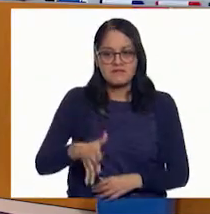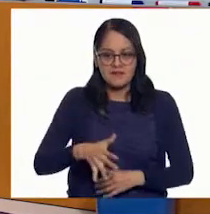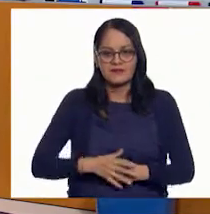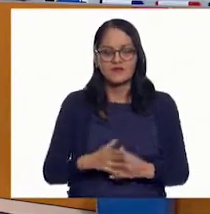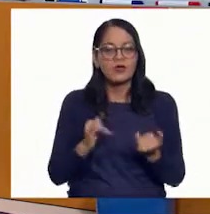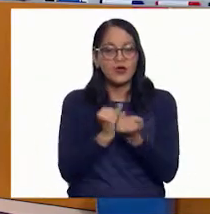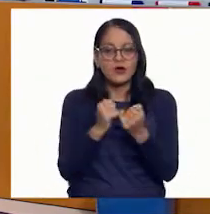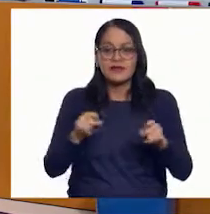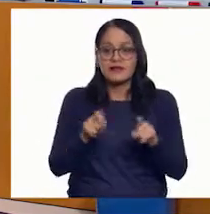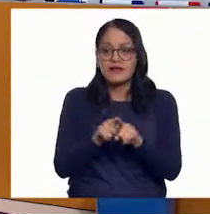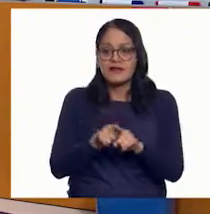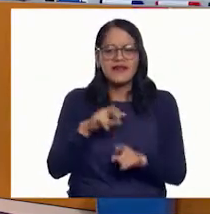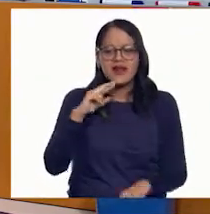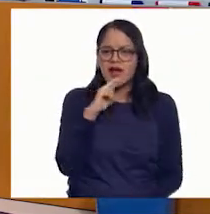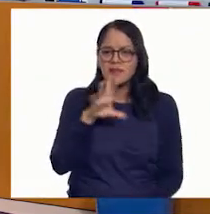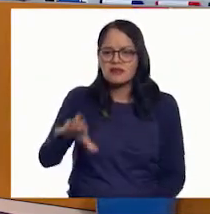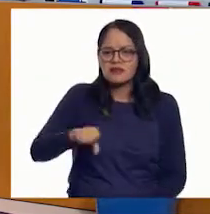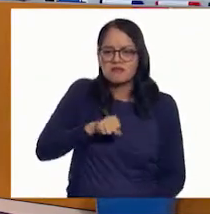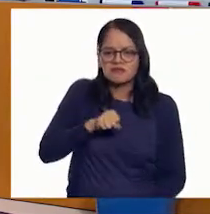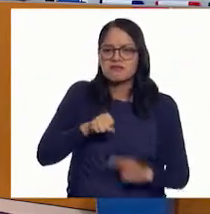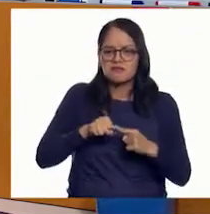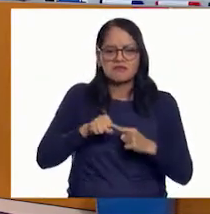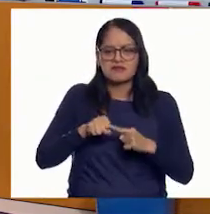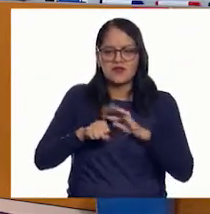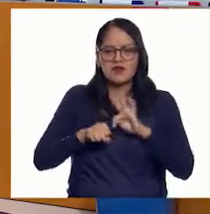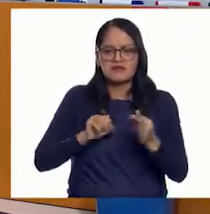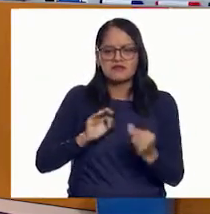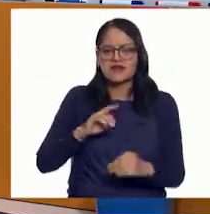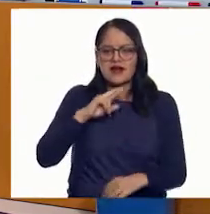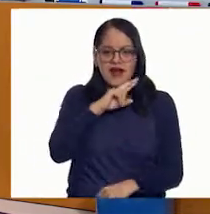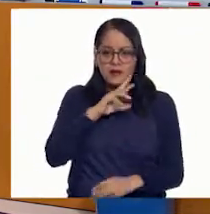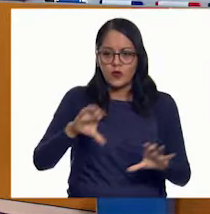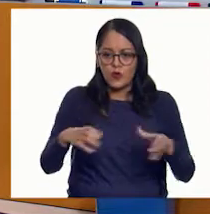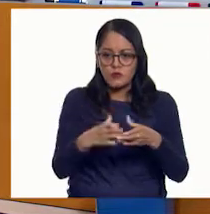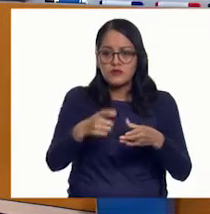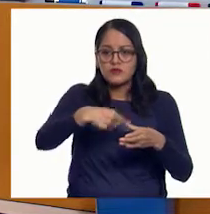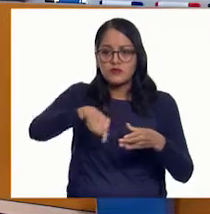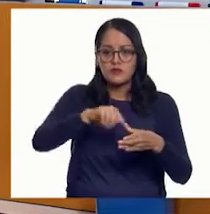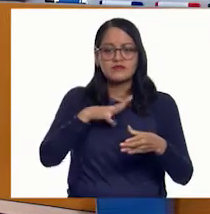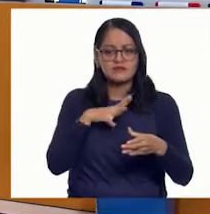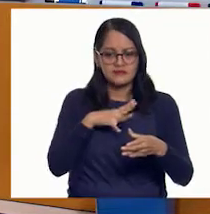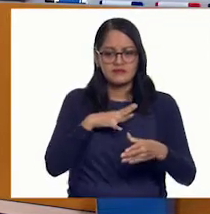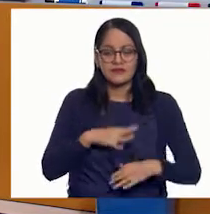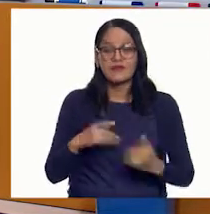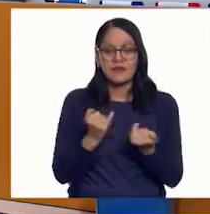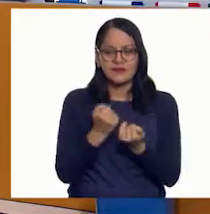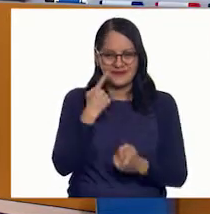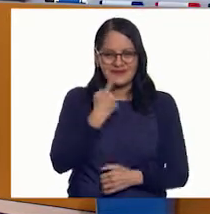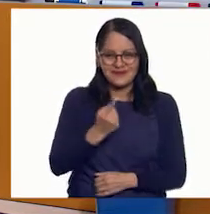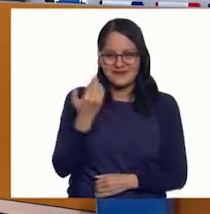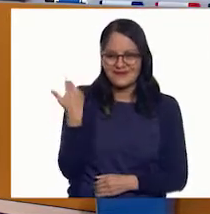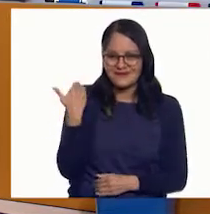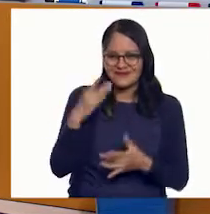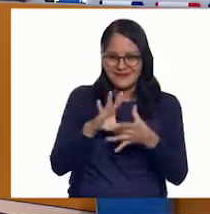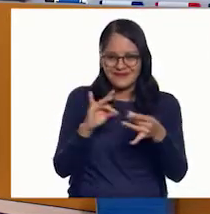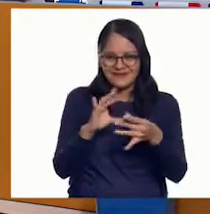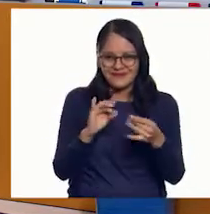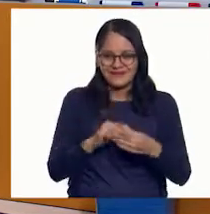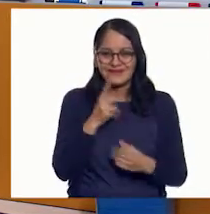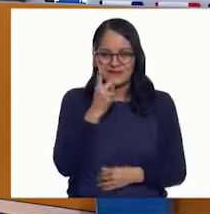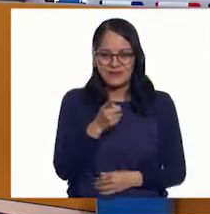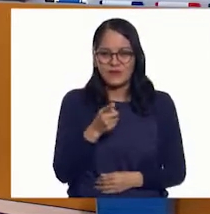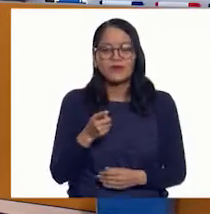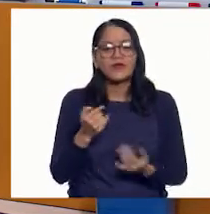se tienen a la mano, ¿no? Se tienen a la cercanía de la comunidad. ya veíamos lo que comentábamos al inicio, lo